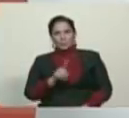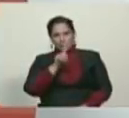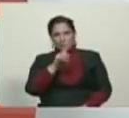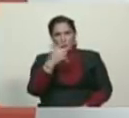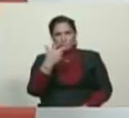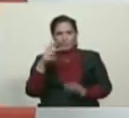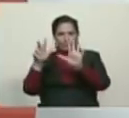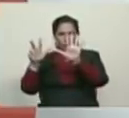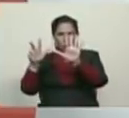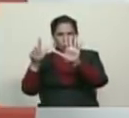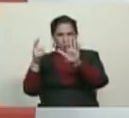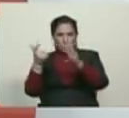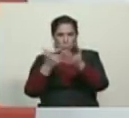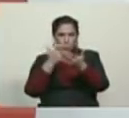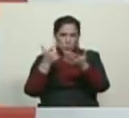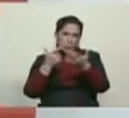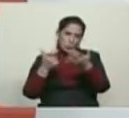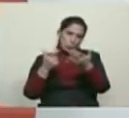138.